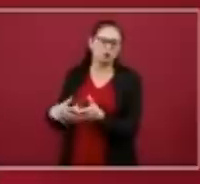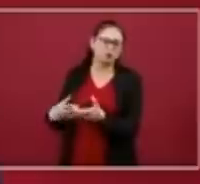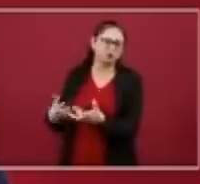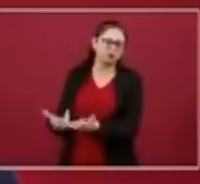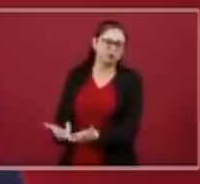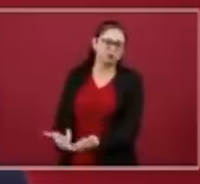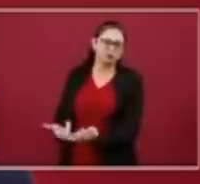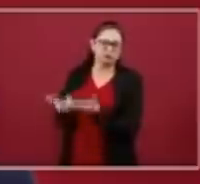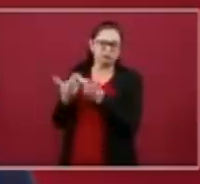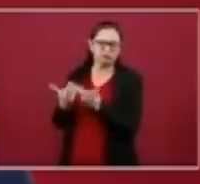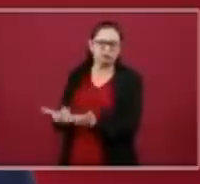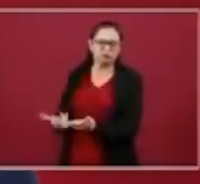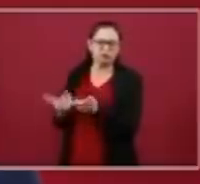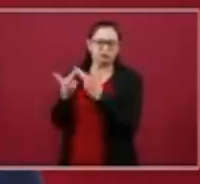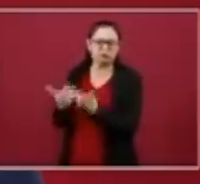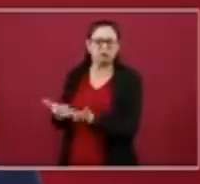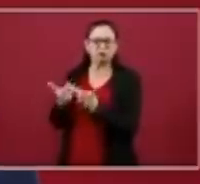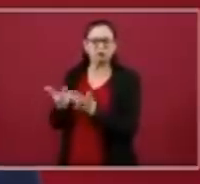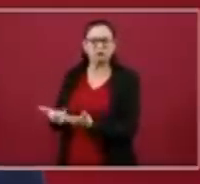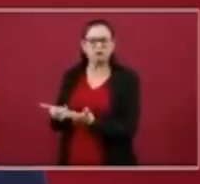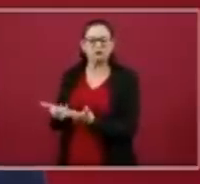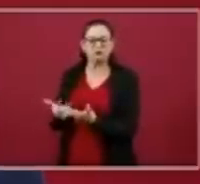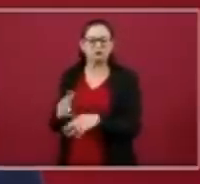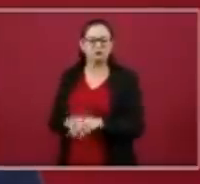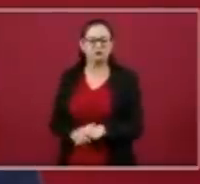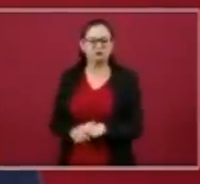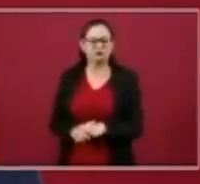infraestructura tiene en el país.